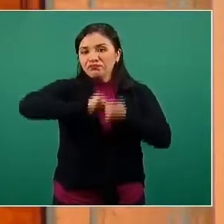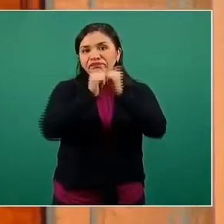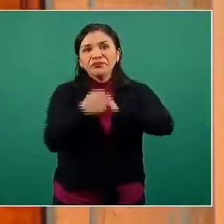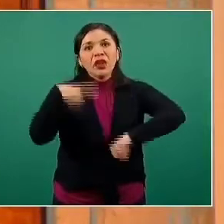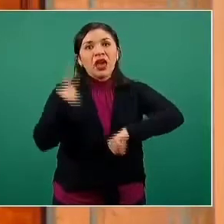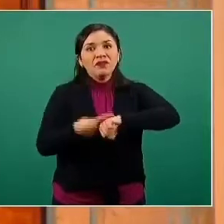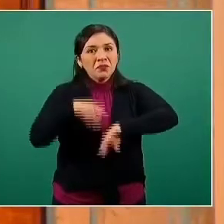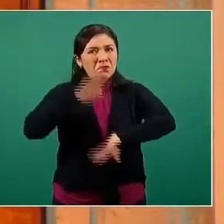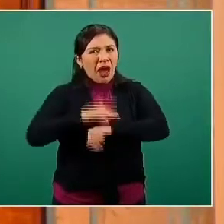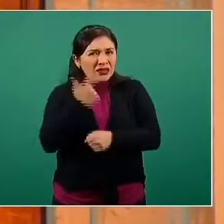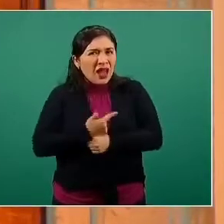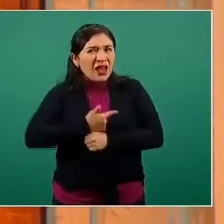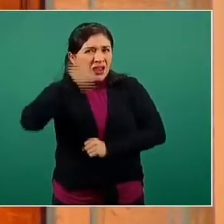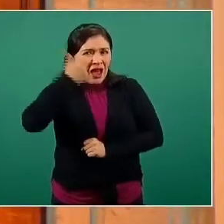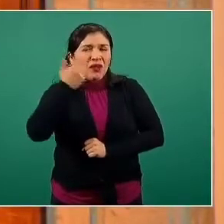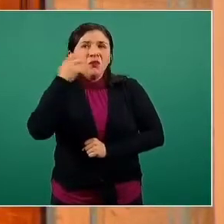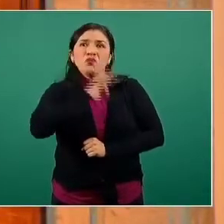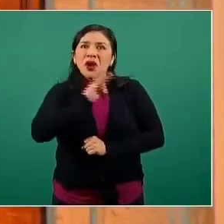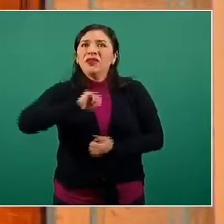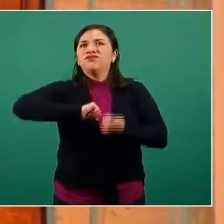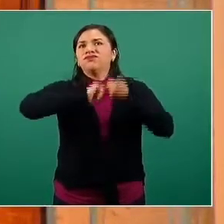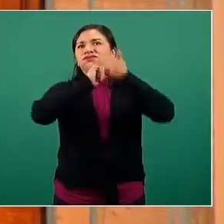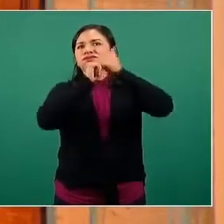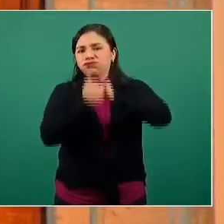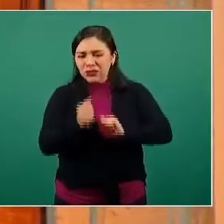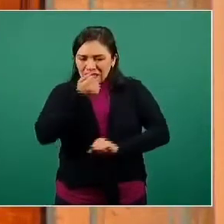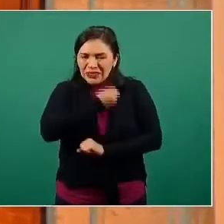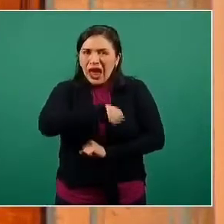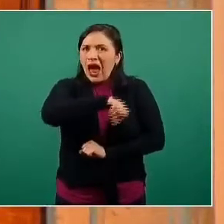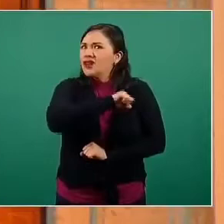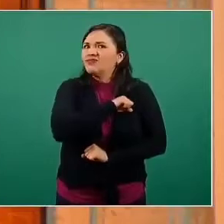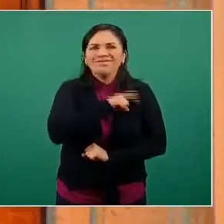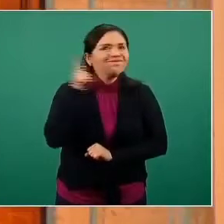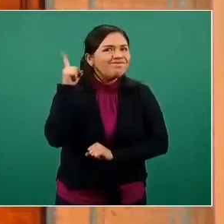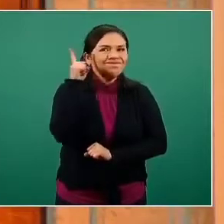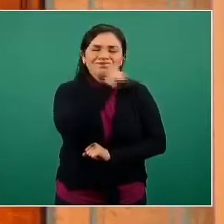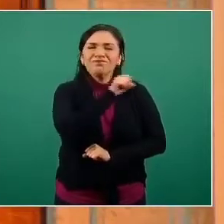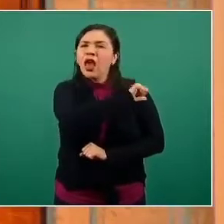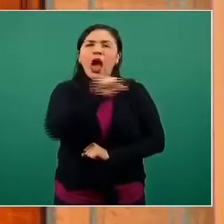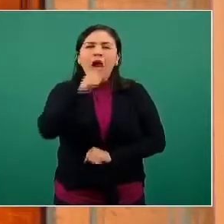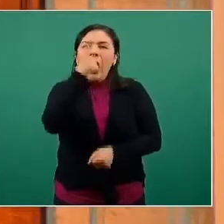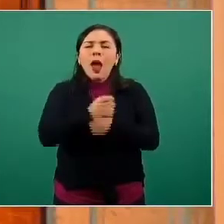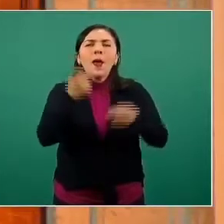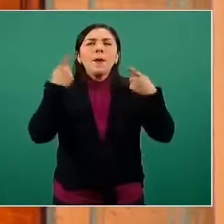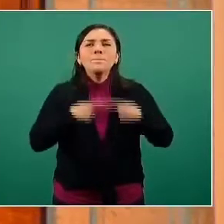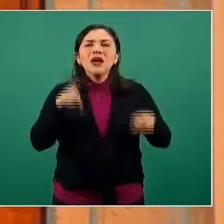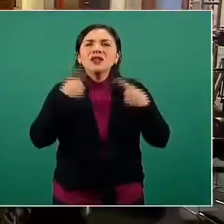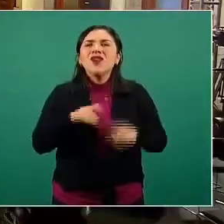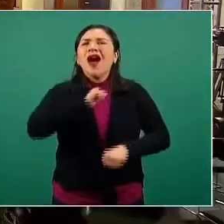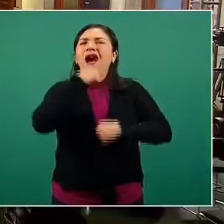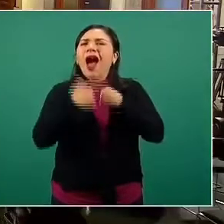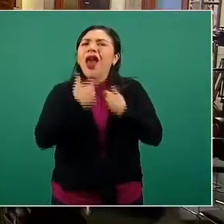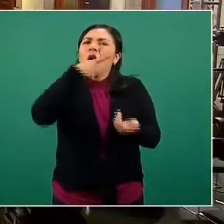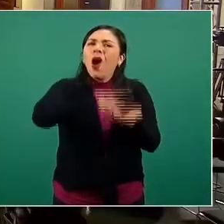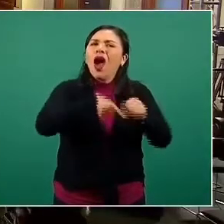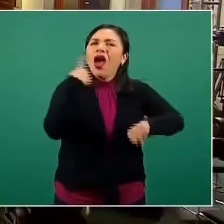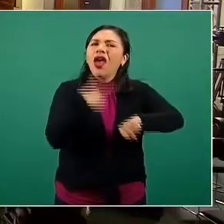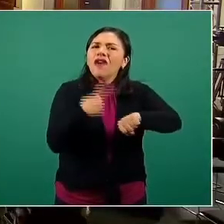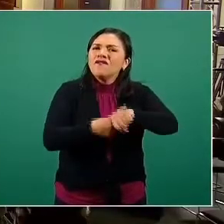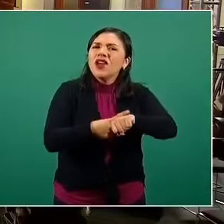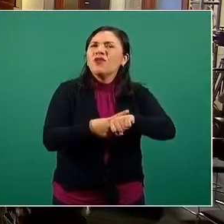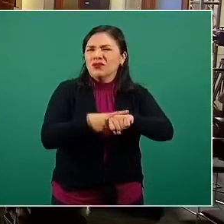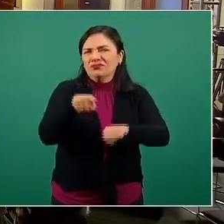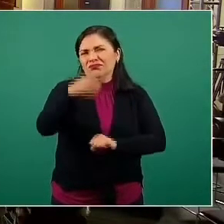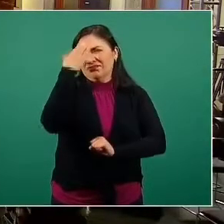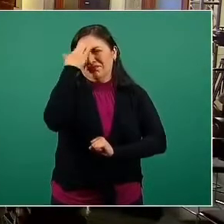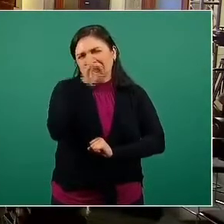enfermedad grave, que puede generar complicaciones, sobre todo en aquellas personas que tienen algunas comorbilidades ya bastante